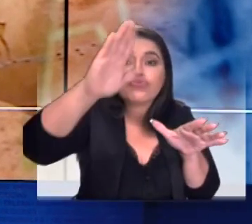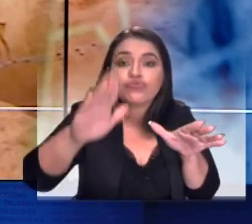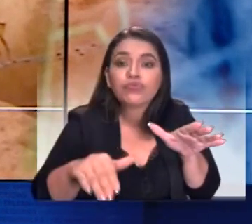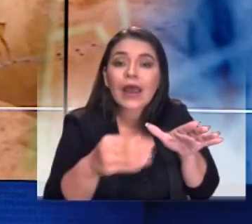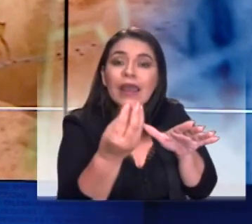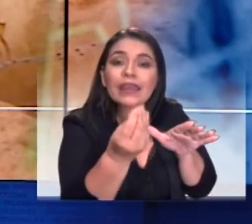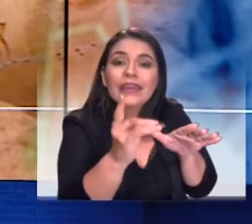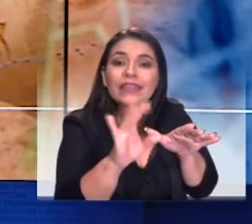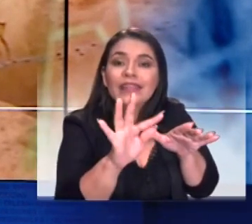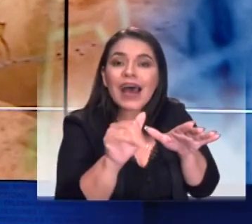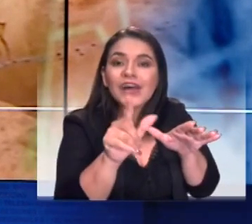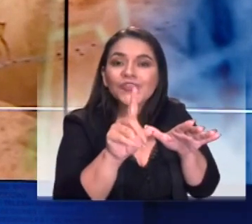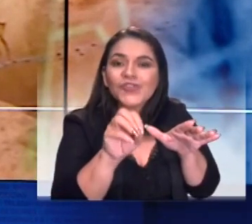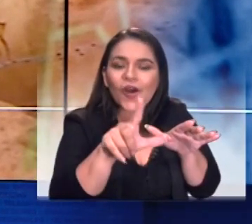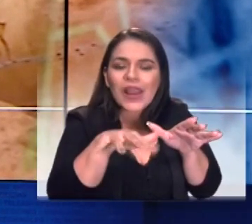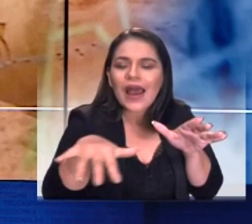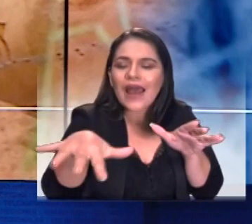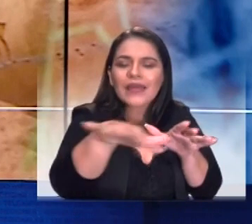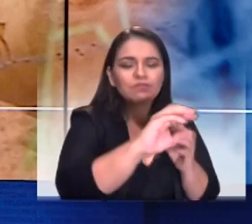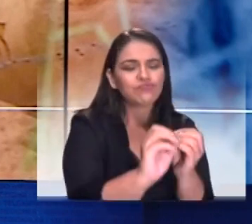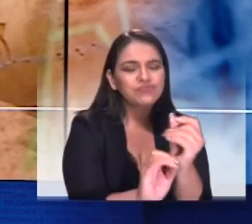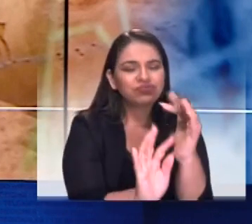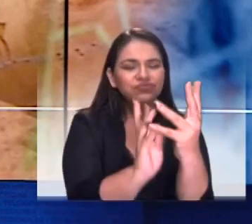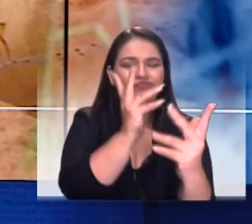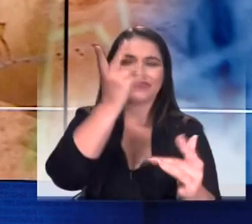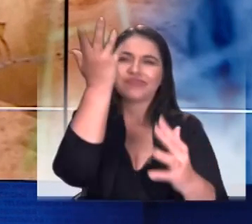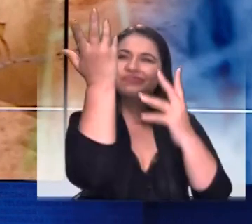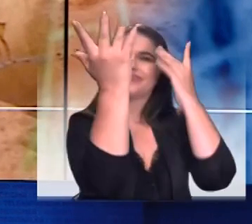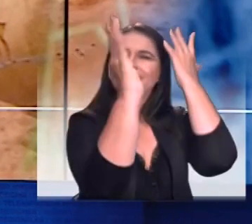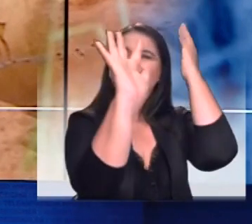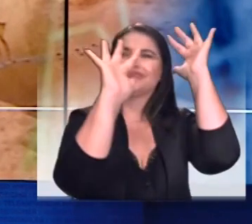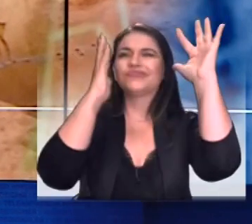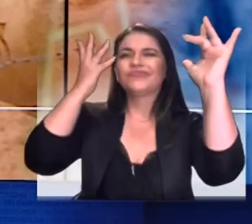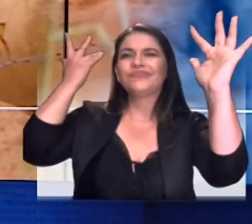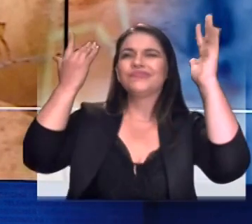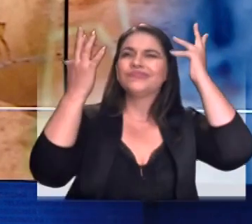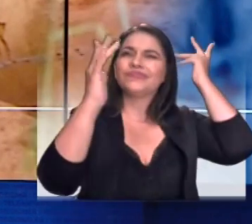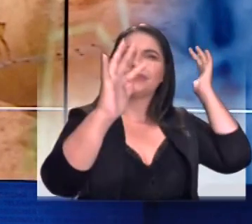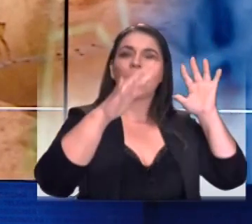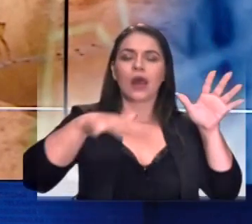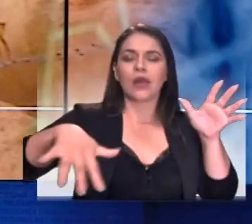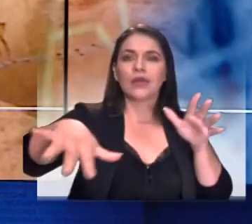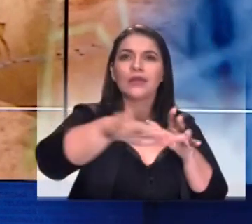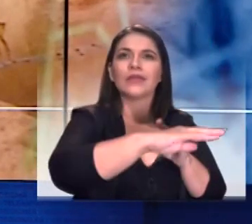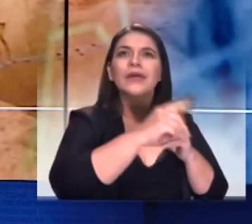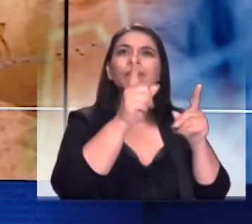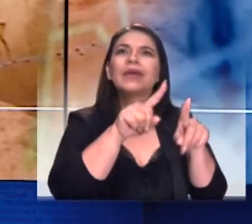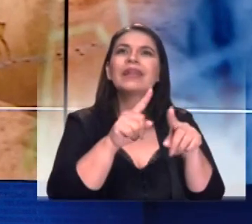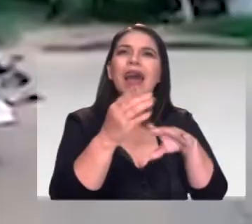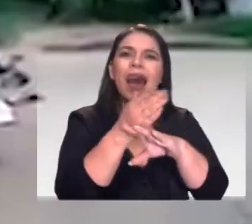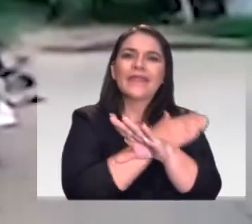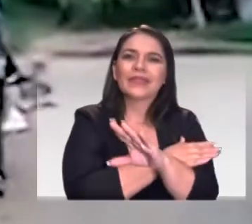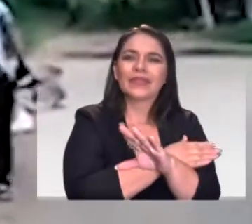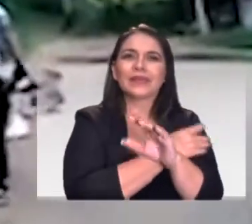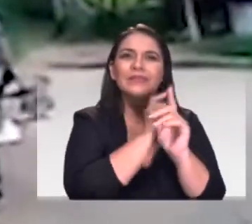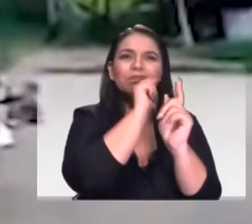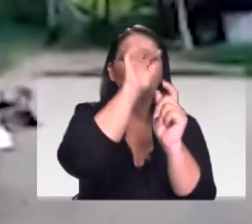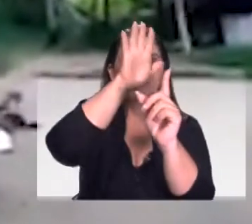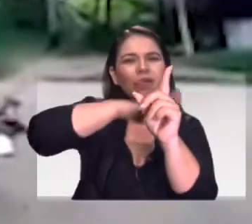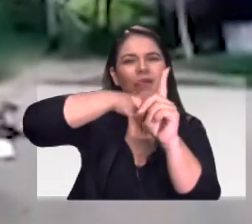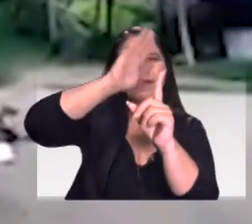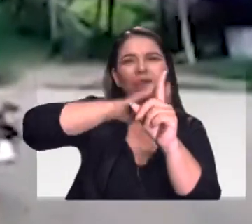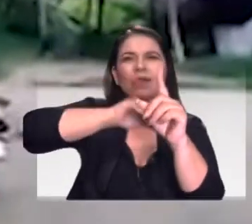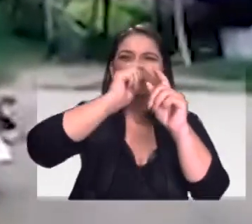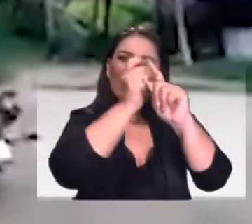en un sendero ecológico y productivo así como dar a conocer el arte de varias esculturas tapadas por la maleza un